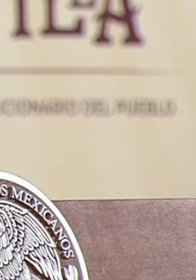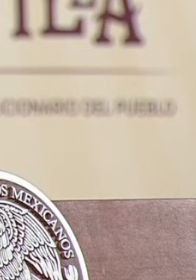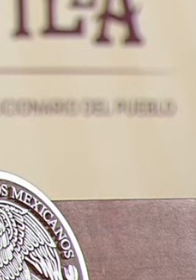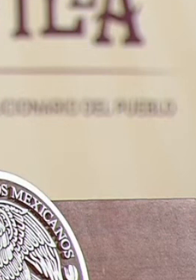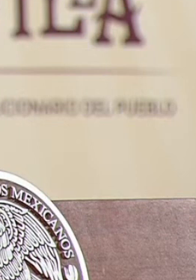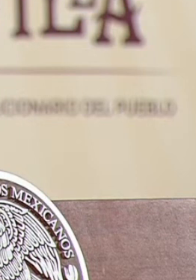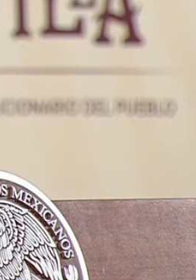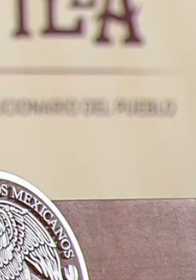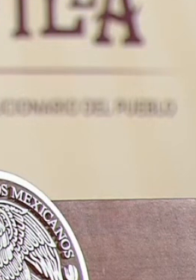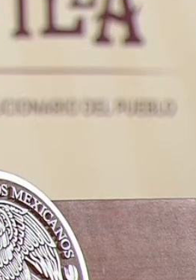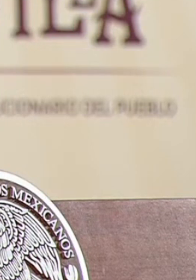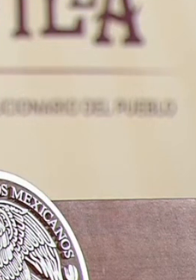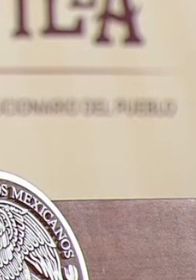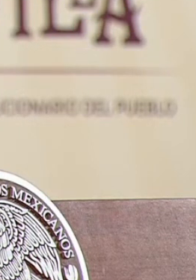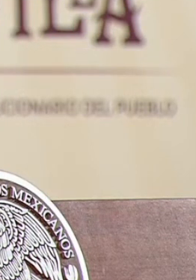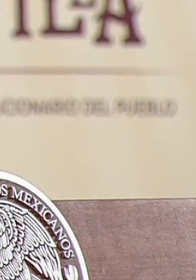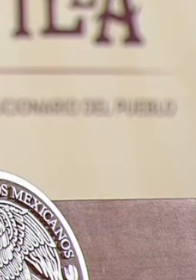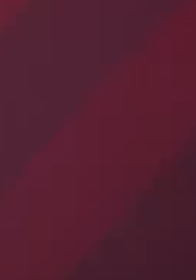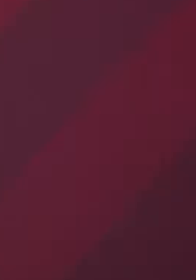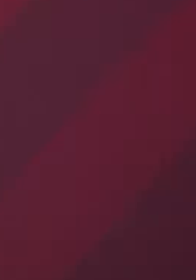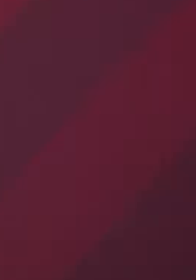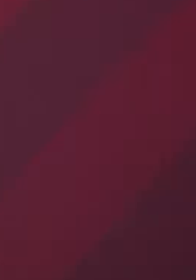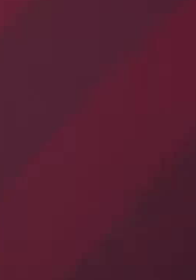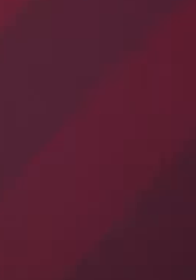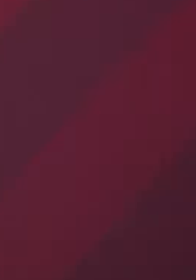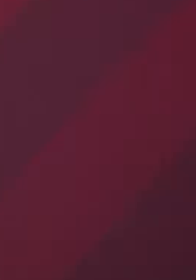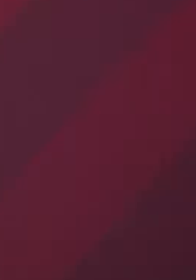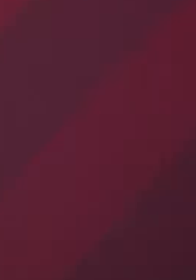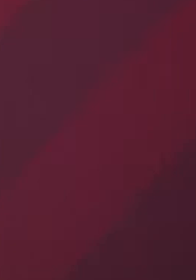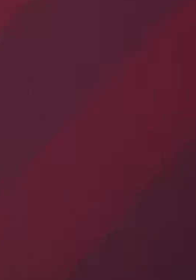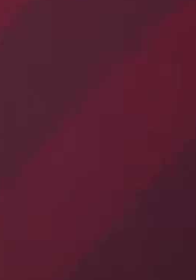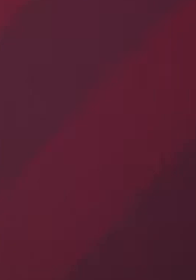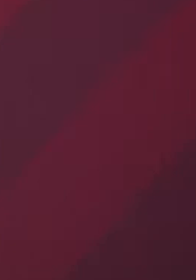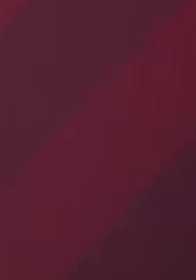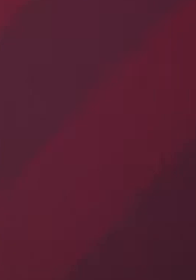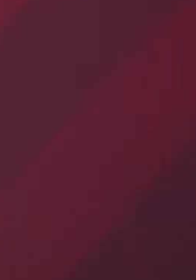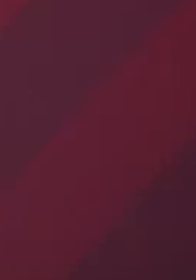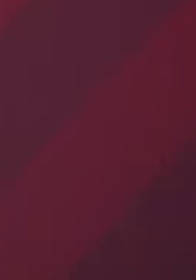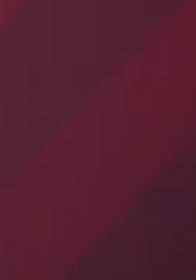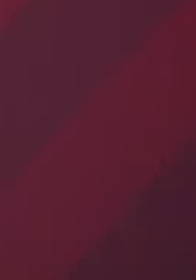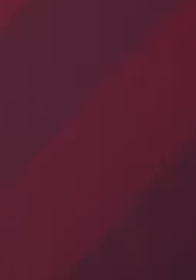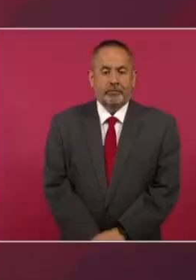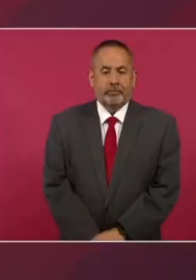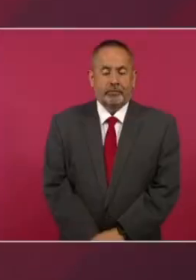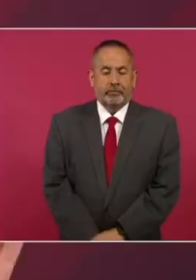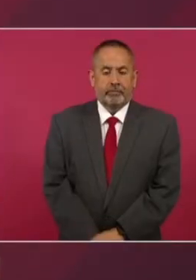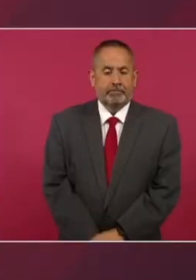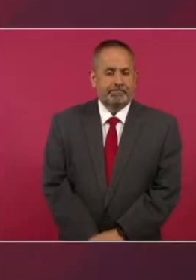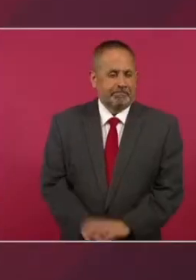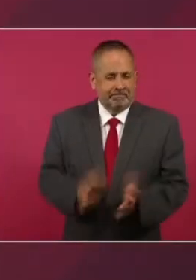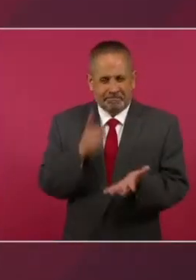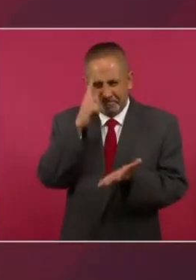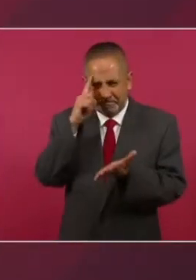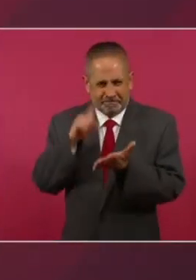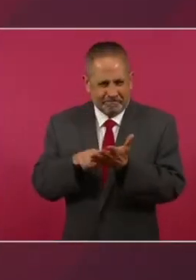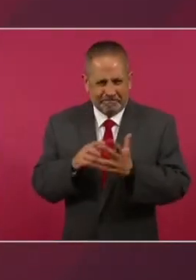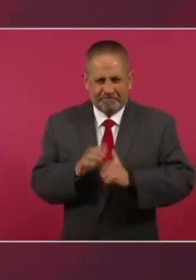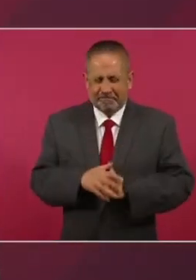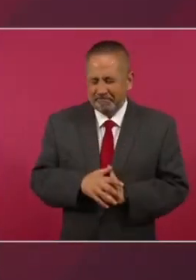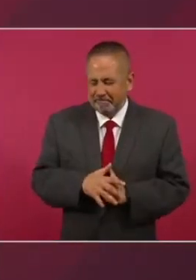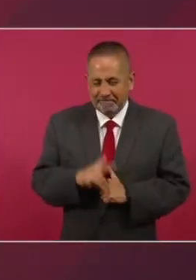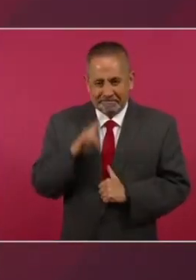las últimas líneas de defensa contra un narcoestado. ¿Qué creen? Curiosamente,